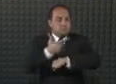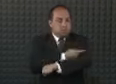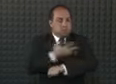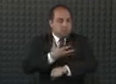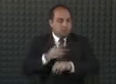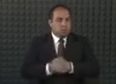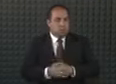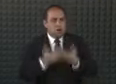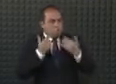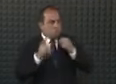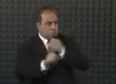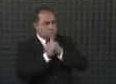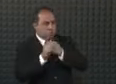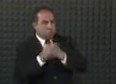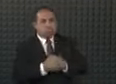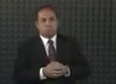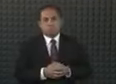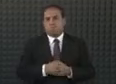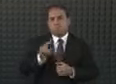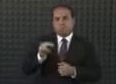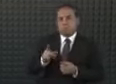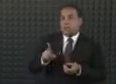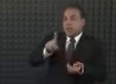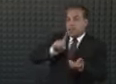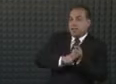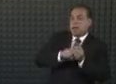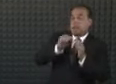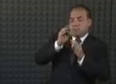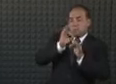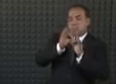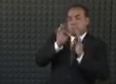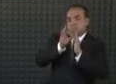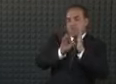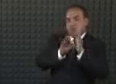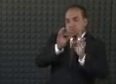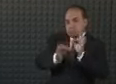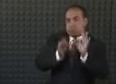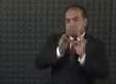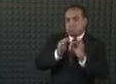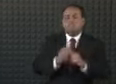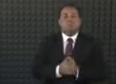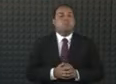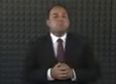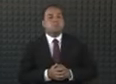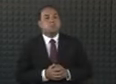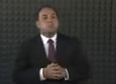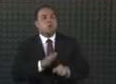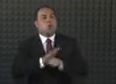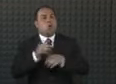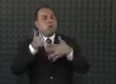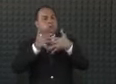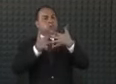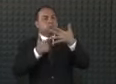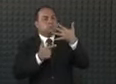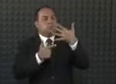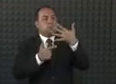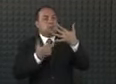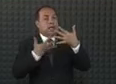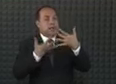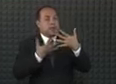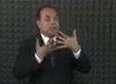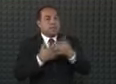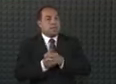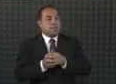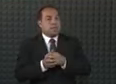Entonces no hay ningún problema. No, entra de hecho justo en el intervalo. Y también preguntarte, ¿cuáles son los indicadores que, digamos, tienen lejos a la ciudad